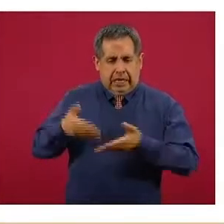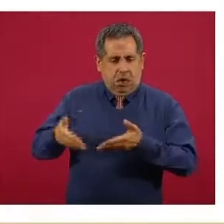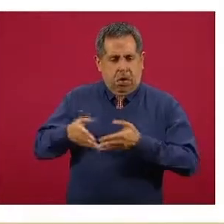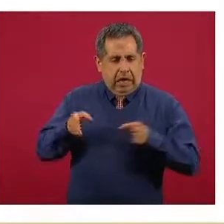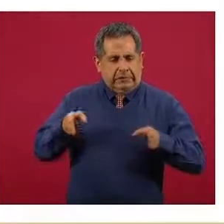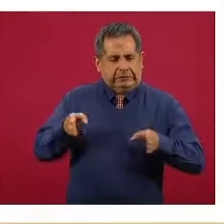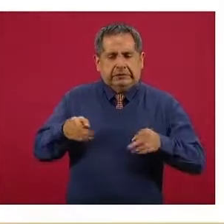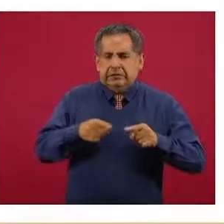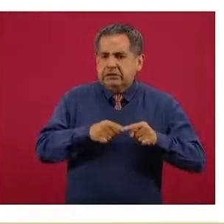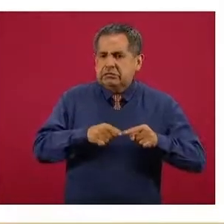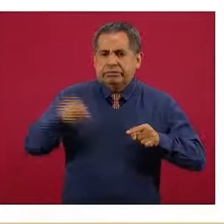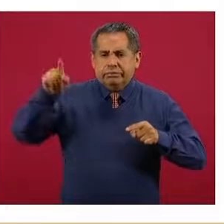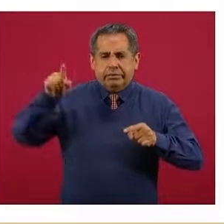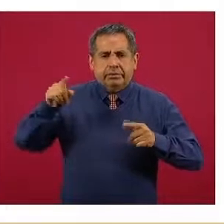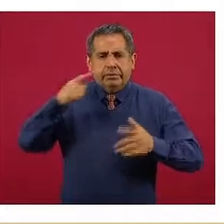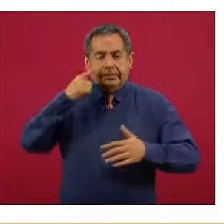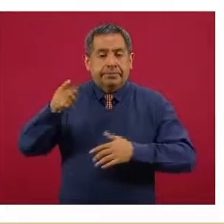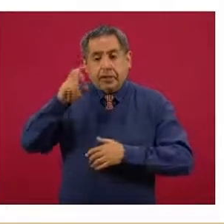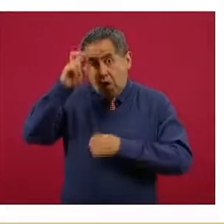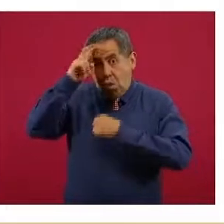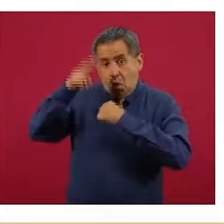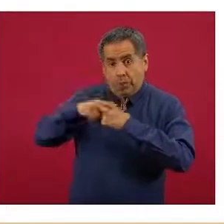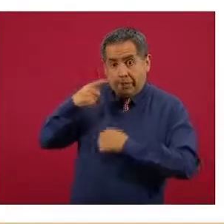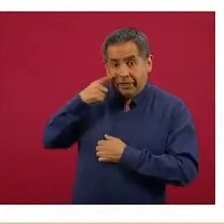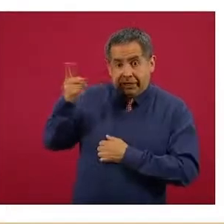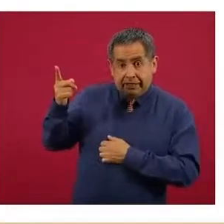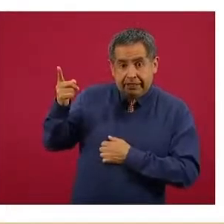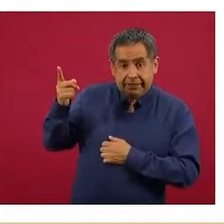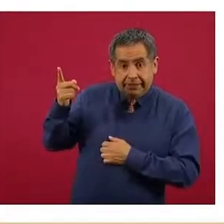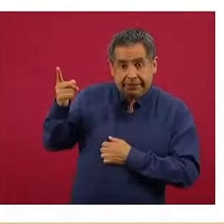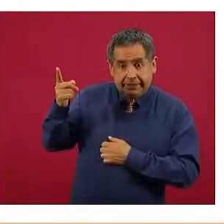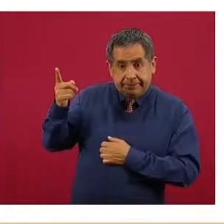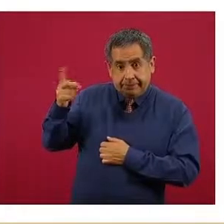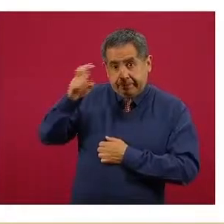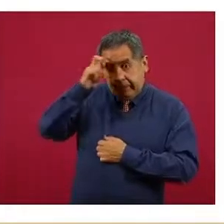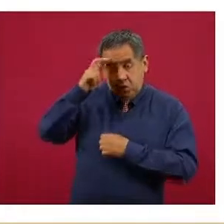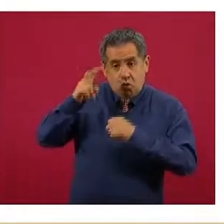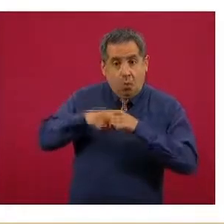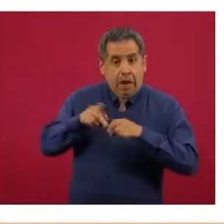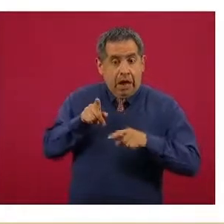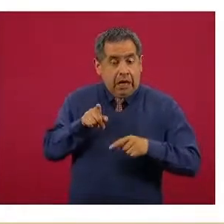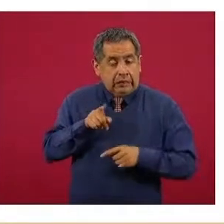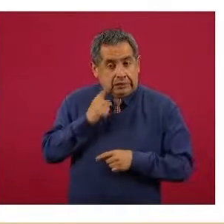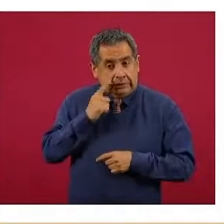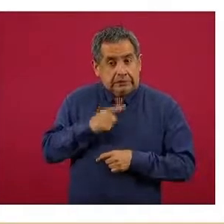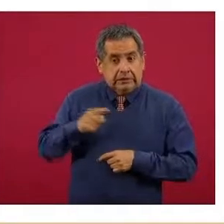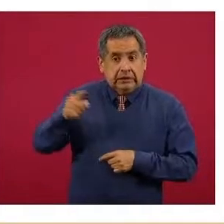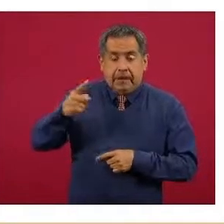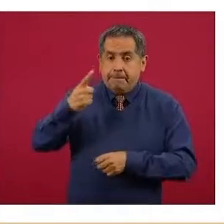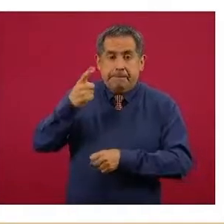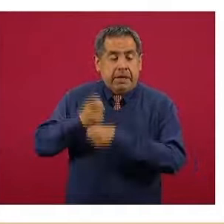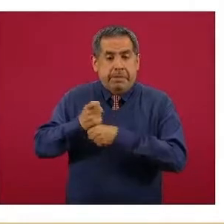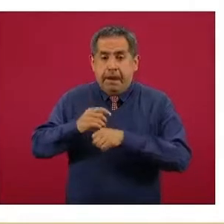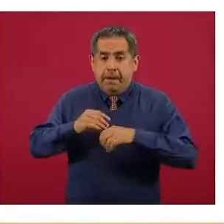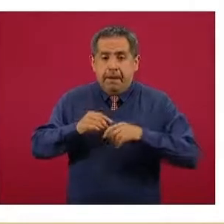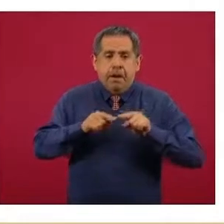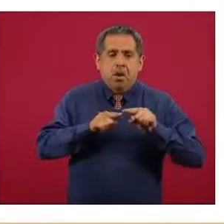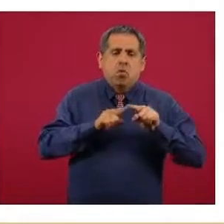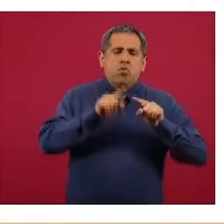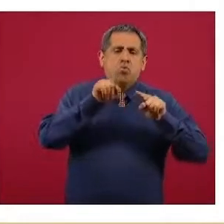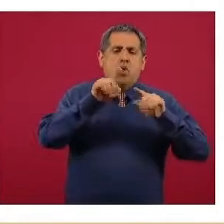presente. Vean Europa, vamos a recorrerlas cada una. Aquí está Europa, primer pico,